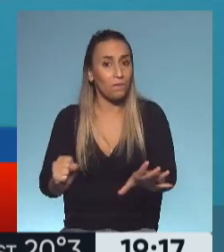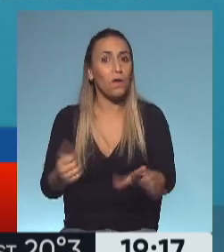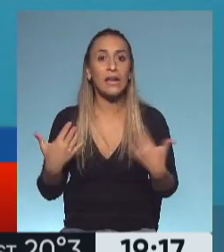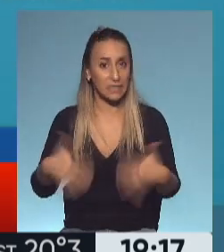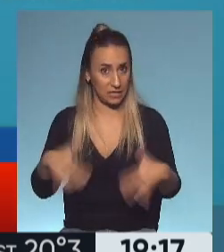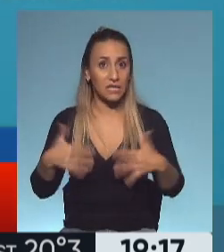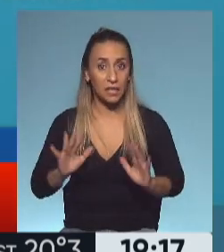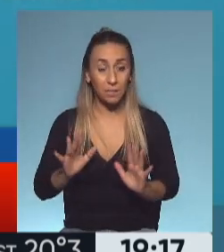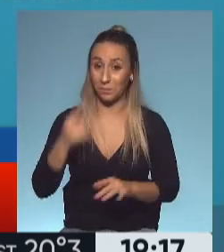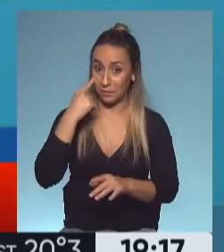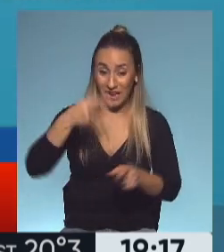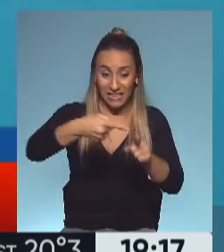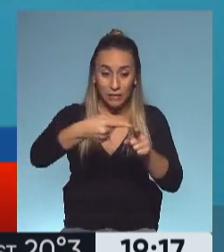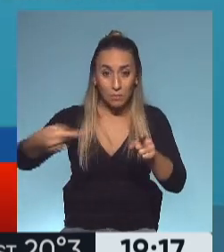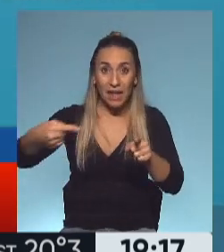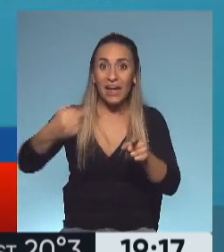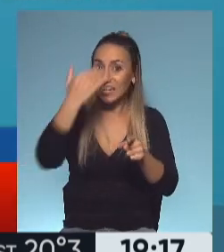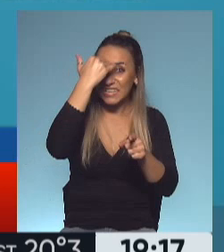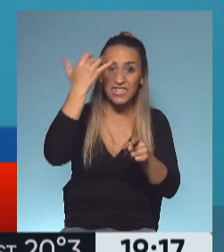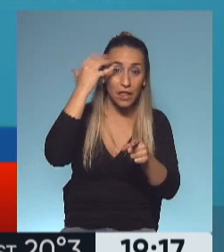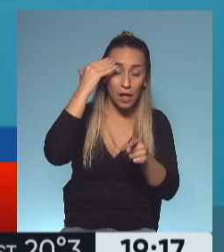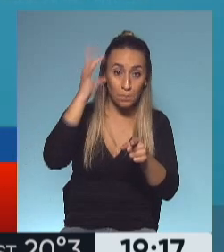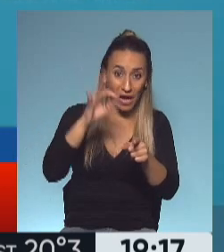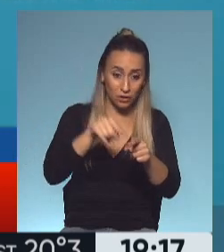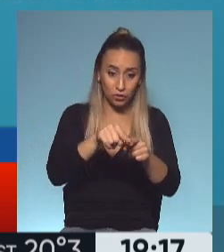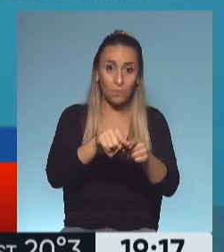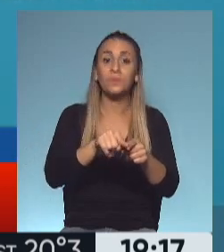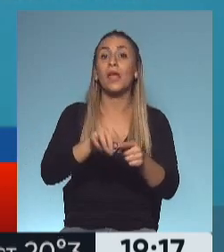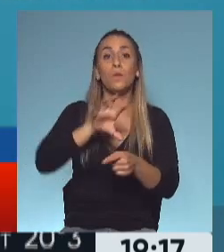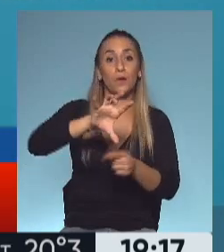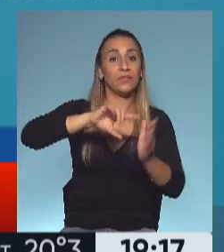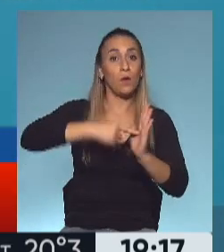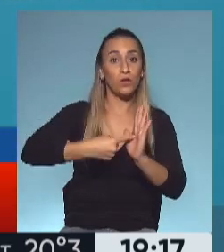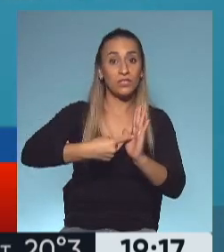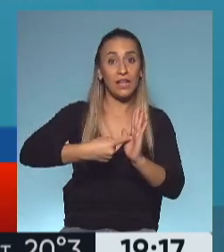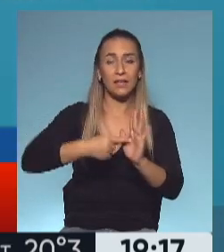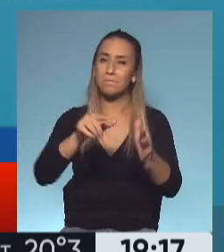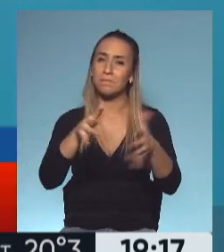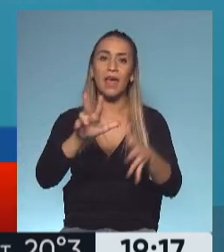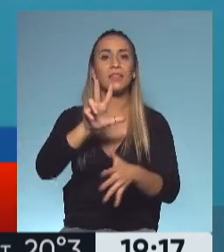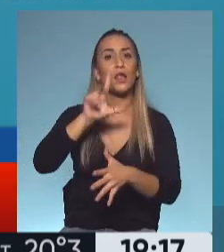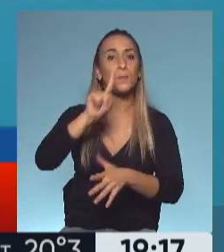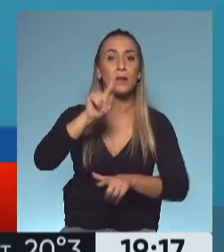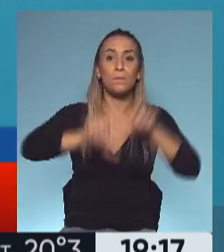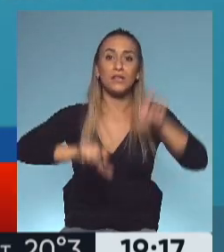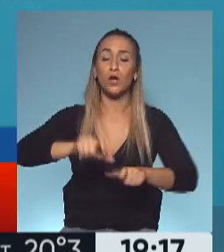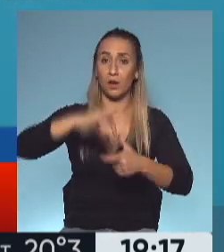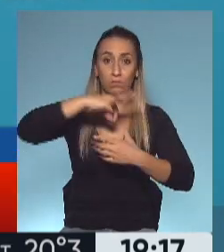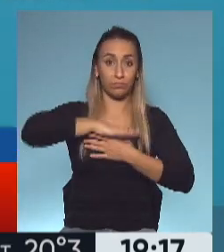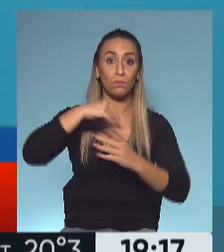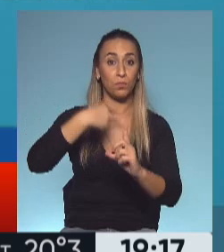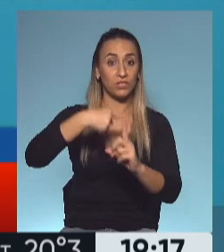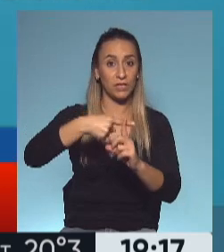Fíjense, en la semana del 15 de marzo, en la provincia teníamos cerca de 3.000 casos. Un